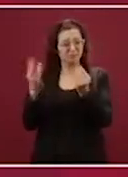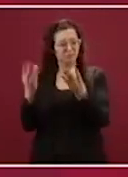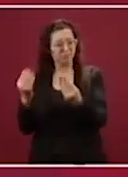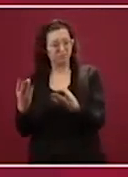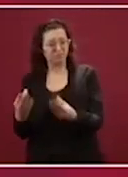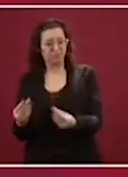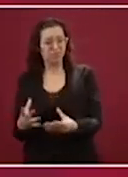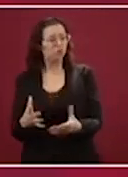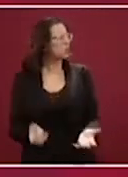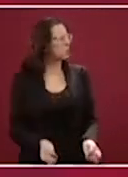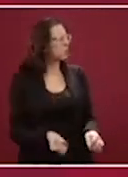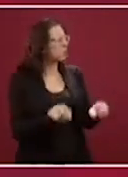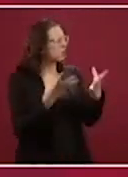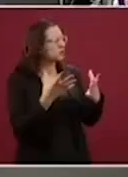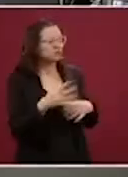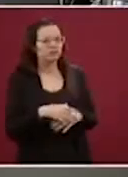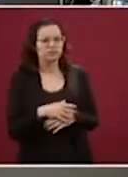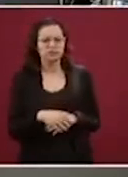¿Cuántos, presidente?